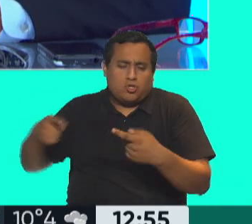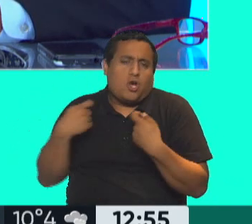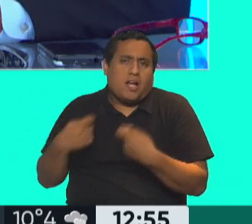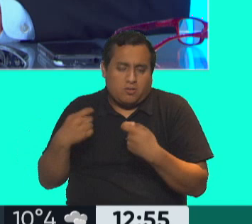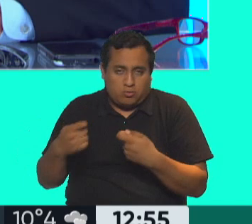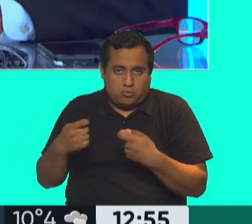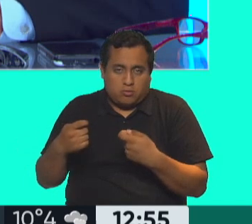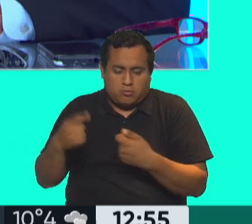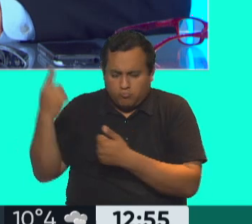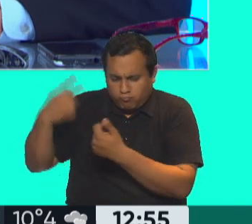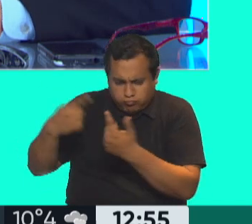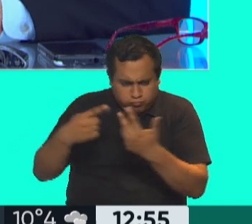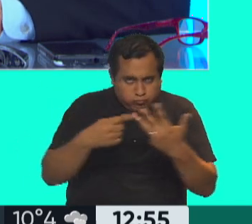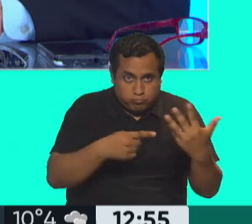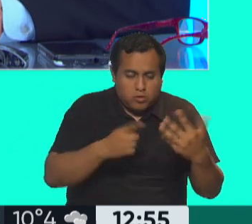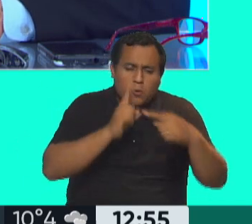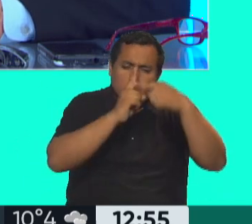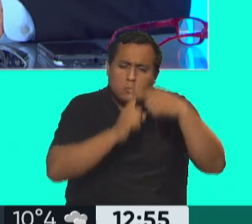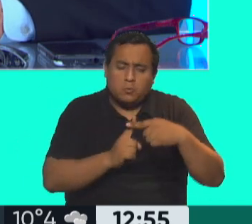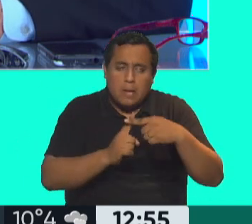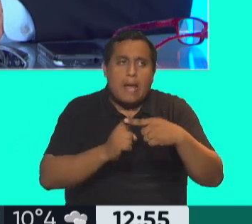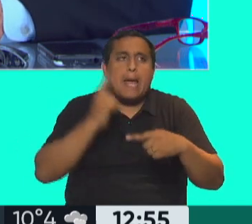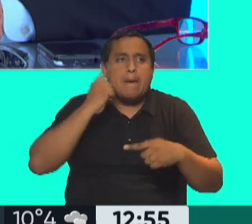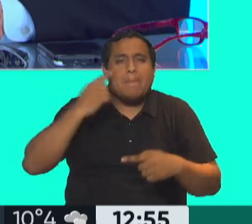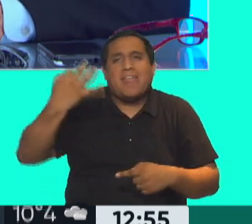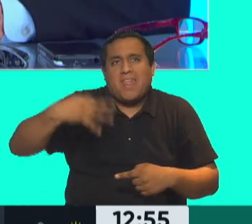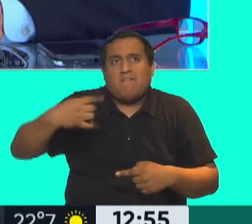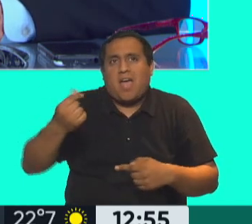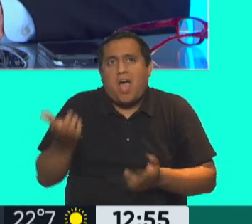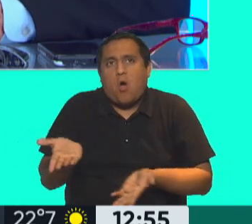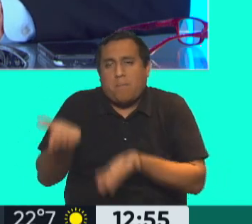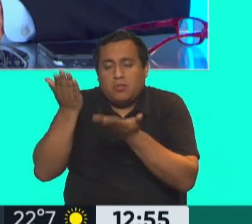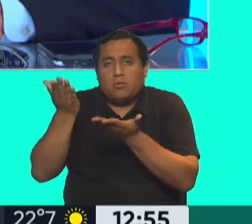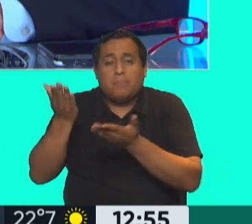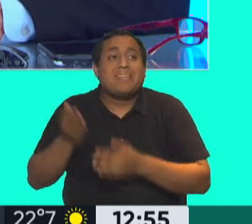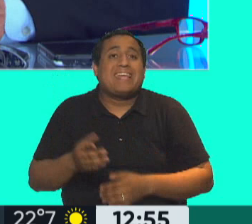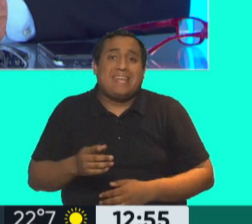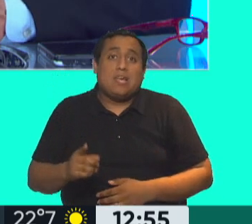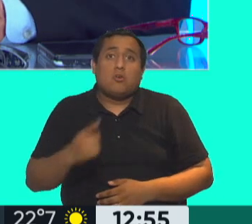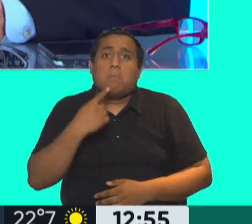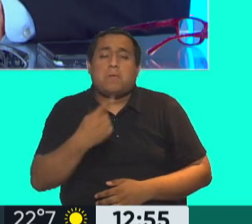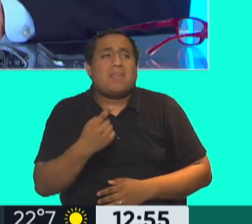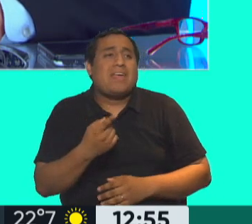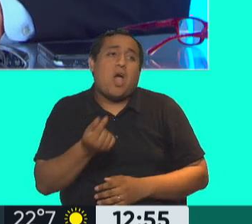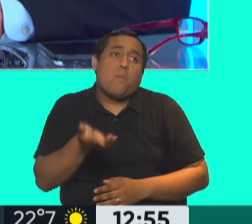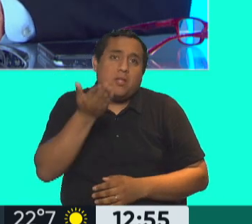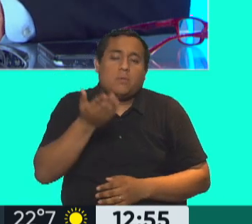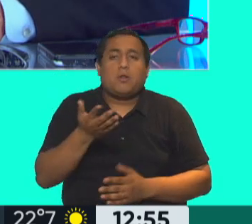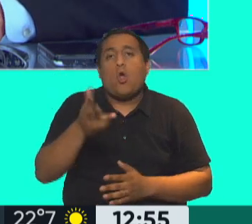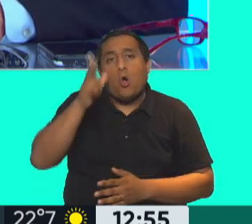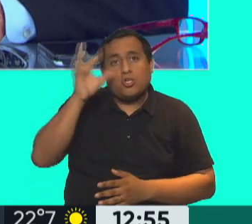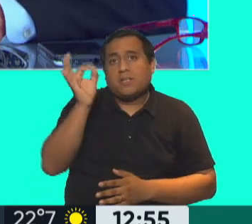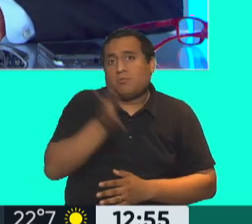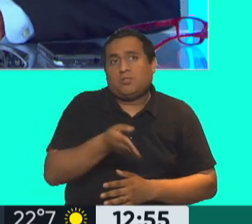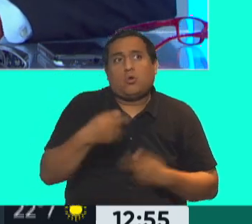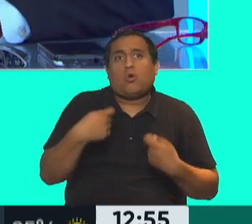rubros principales. ¿Por qué se hizo esto? Porque hasta ahí cada vez que pedían un aumento decían, bueno, el 80% de los costos son recursos